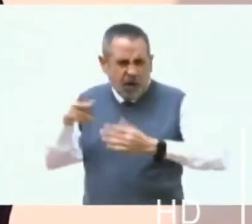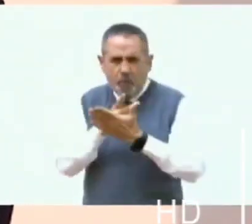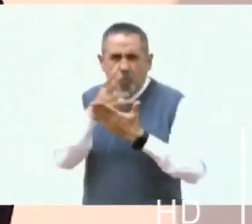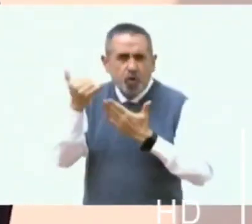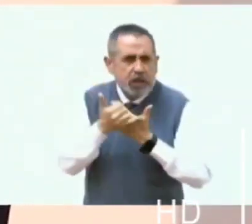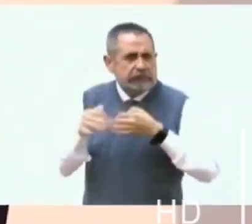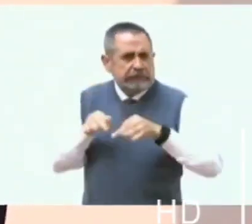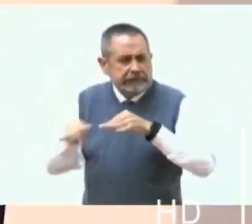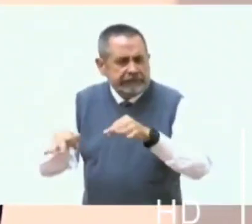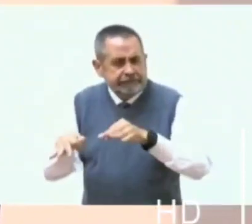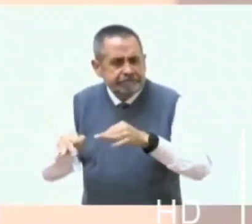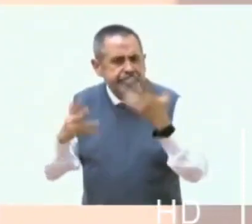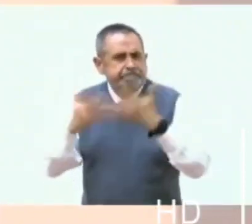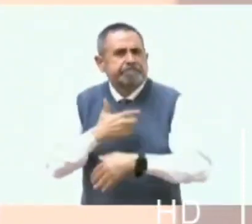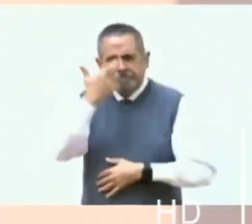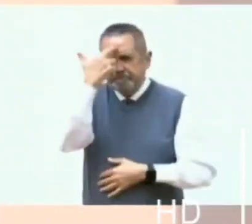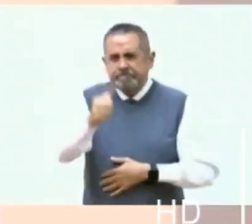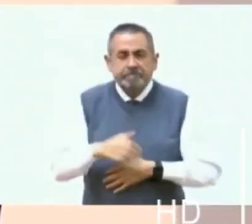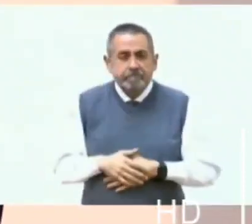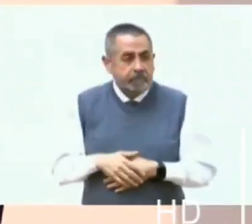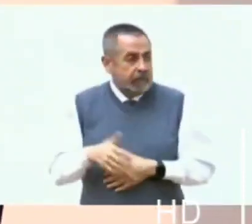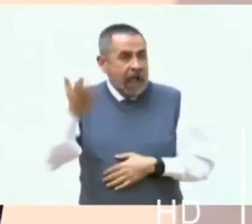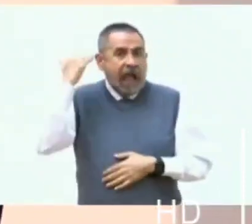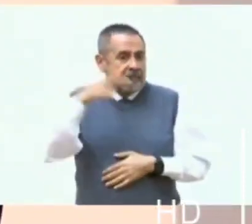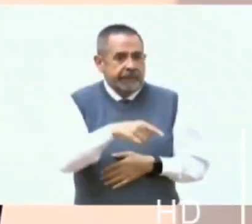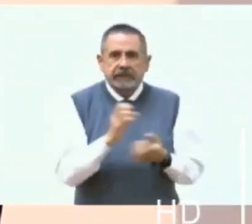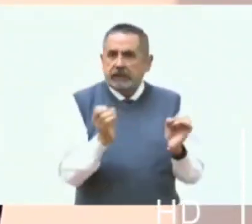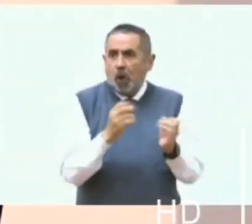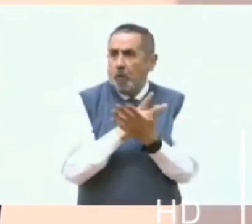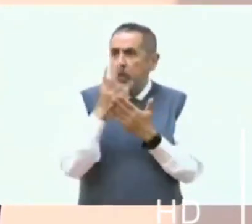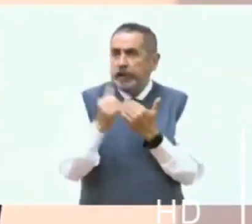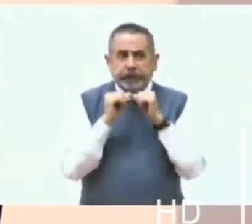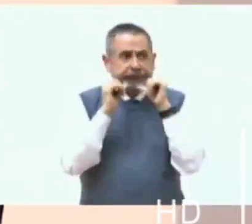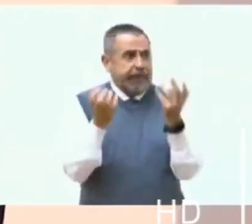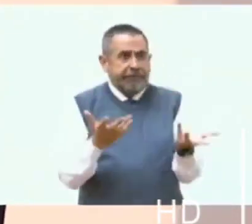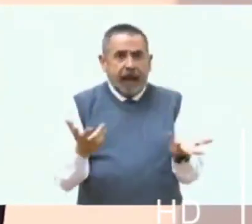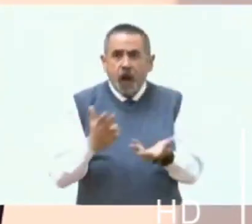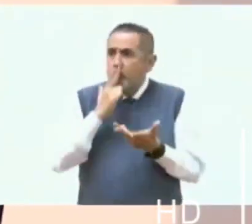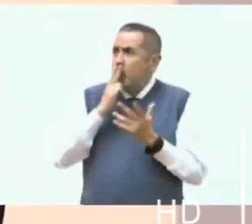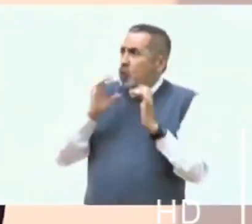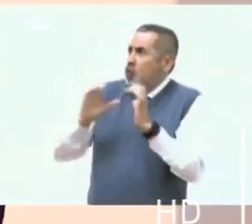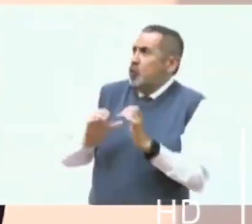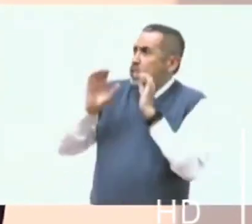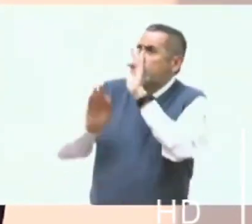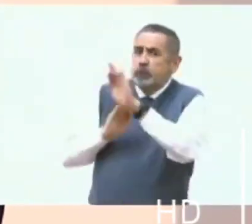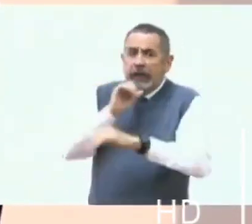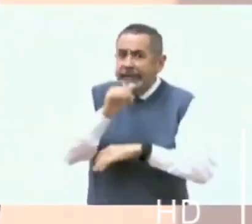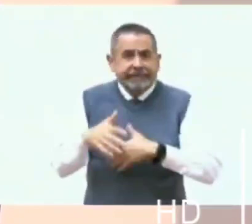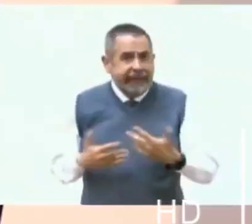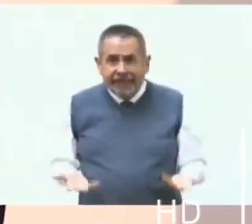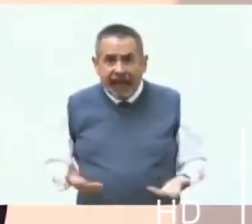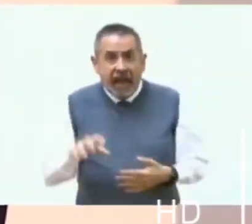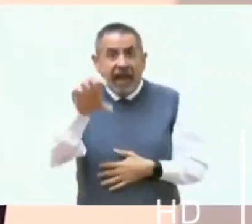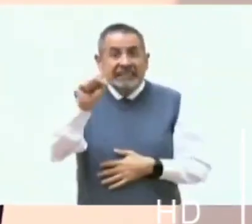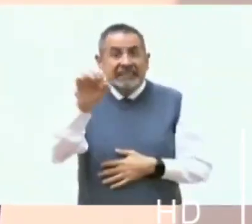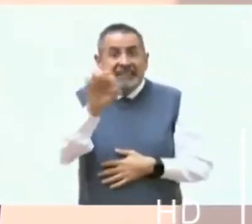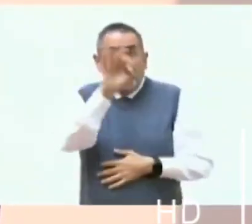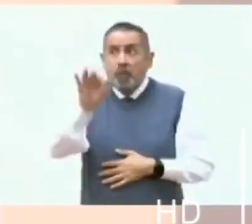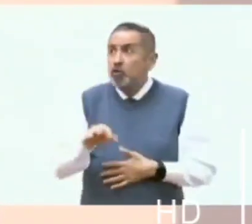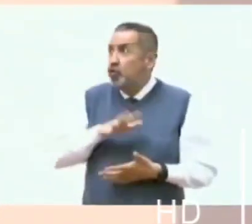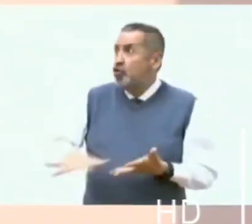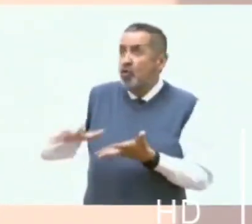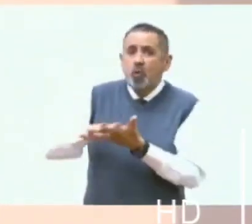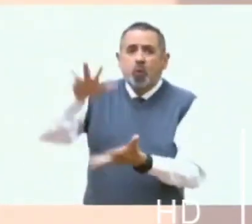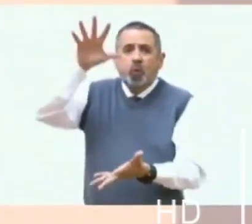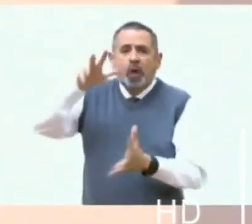resultado nos dio la razón: 0 proyectos de conservación, 60% del acervo total de este